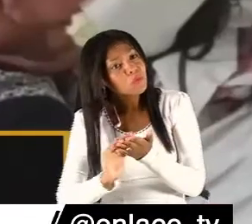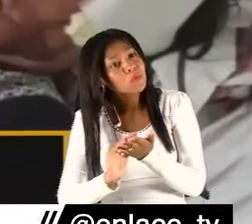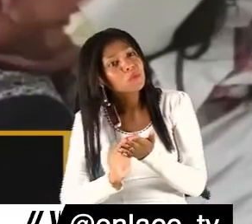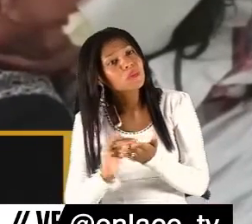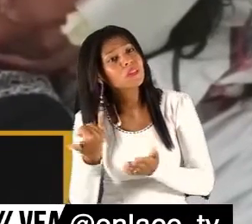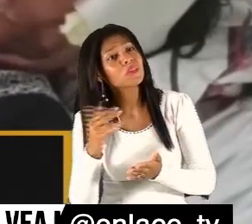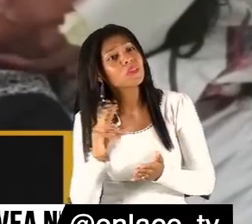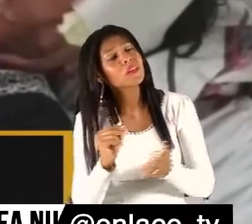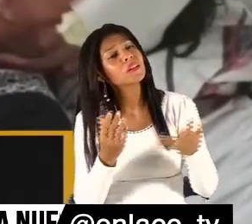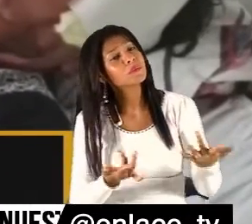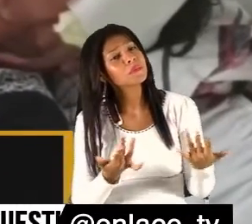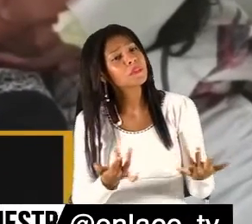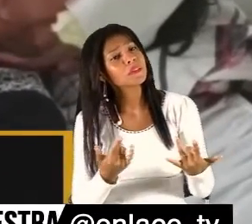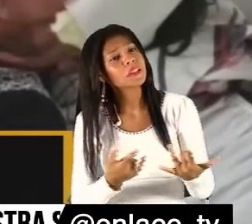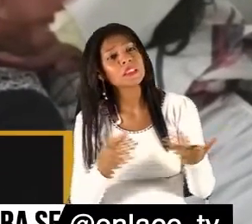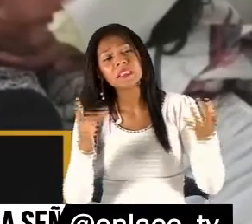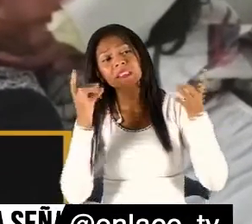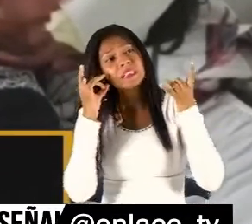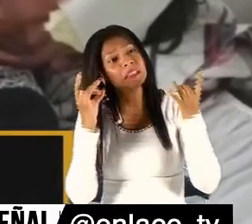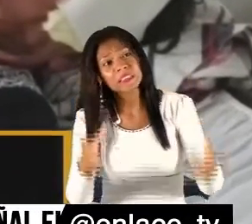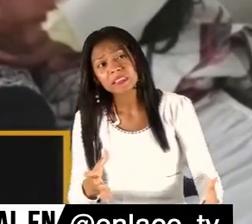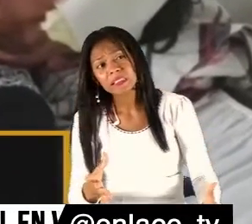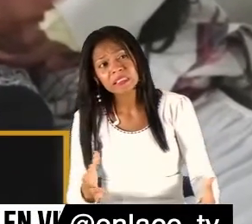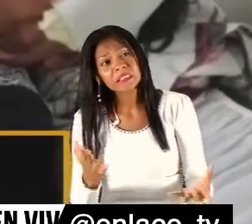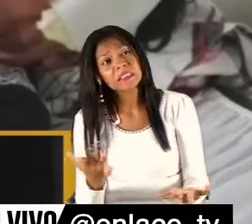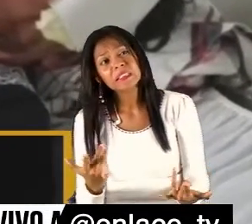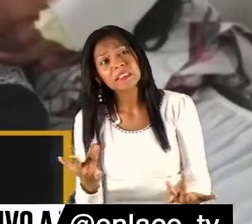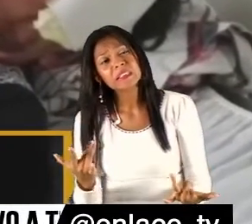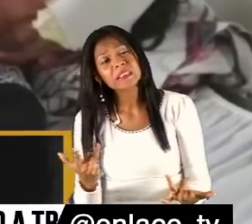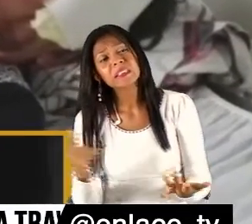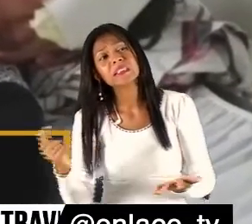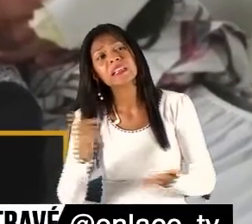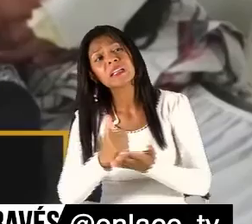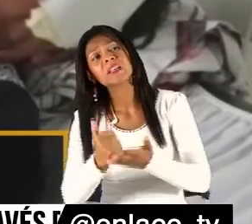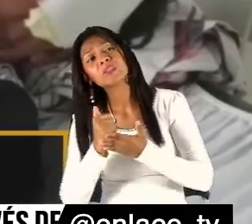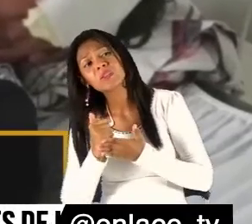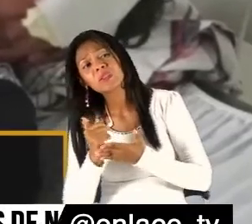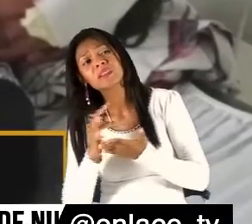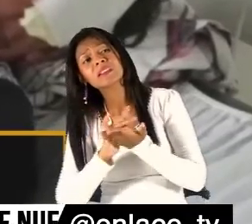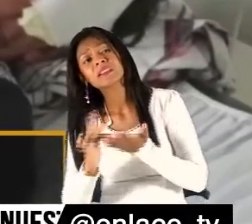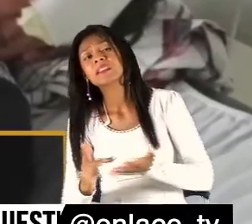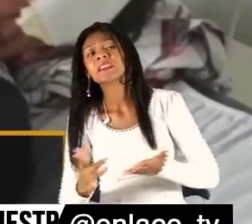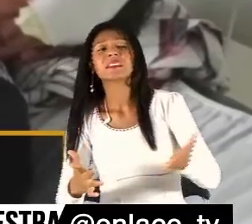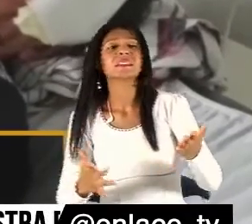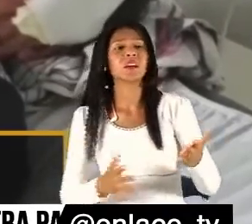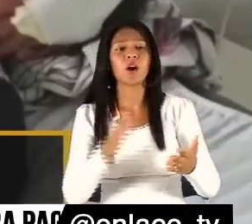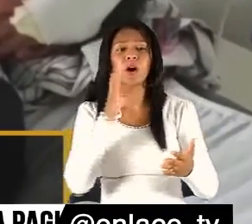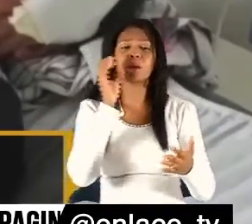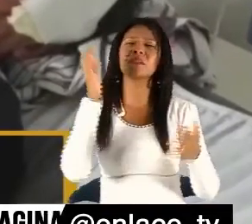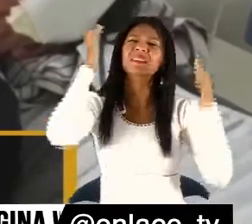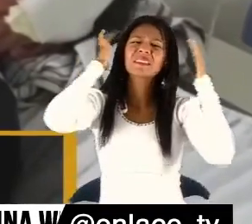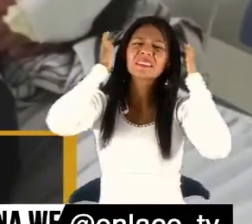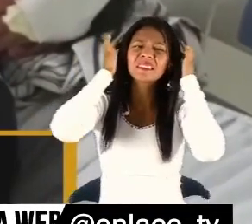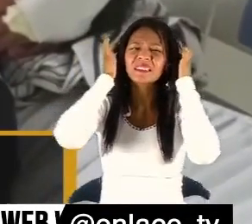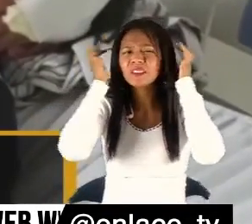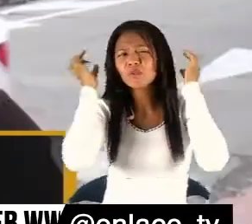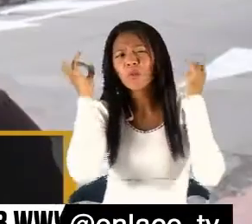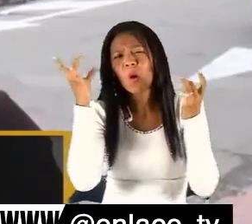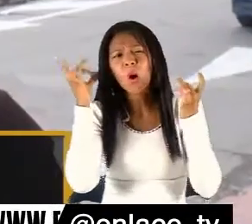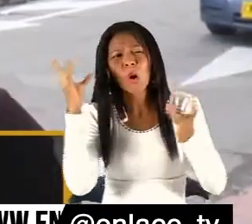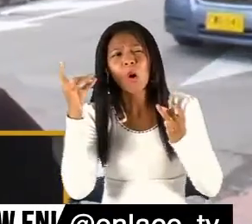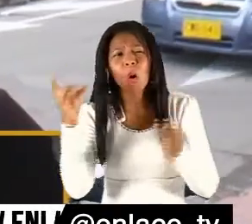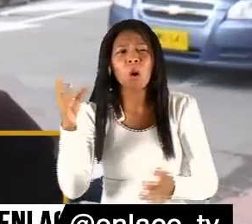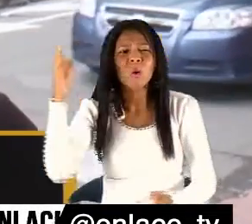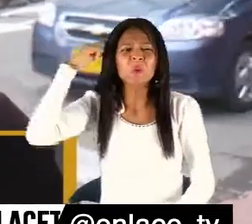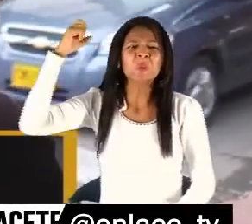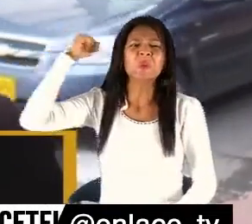él está grave aquí en la limpieza y él siente dolor de cabeza, le da unas